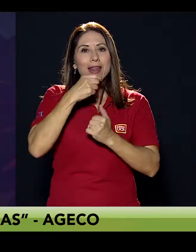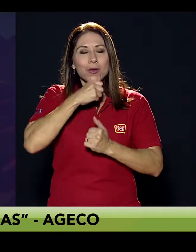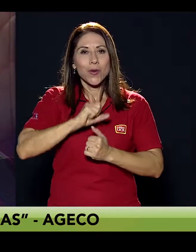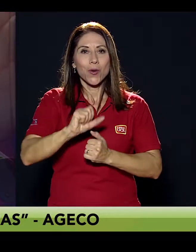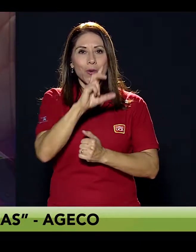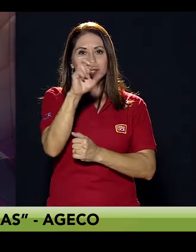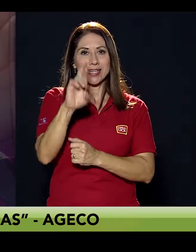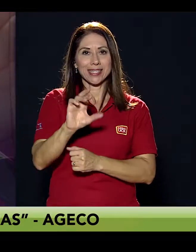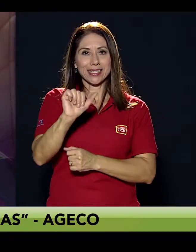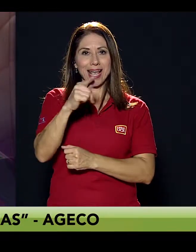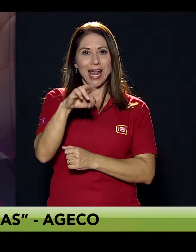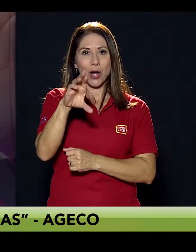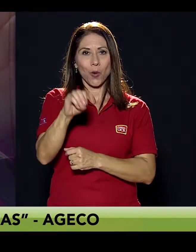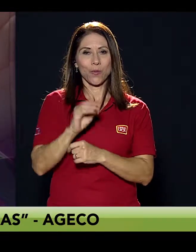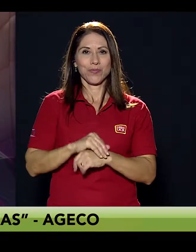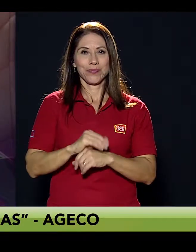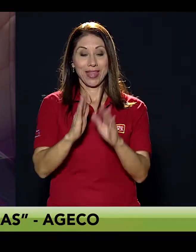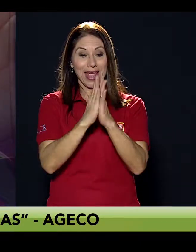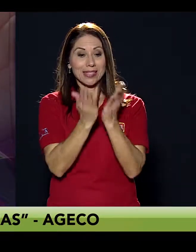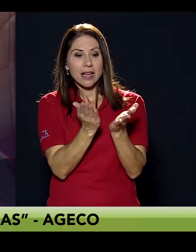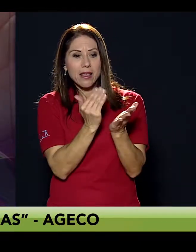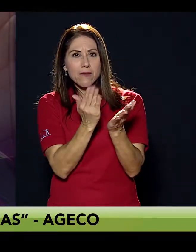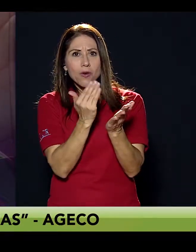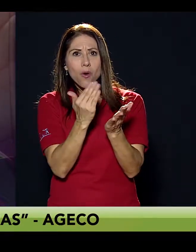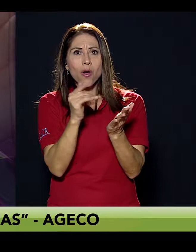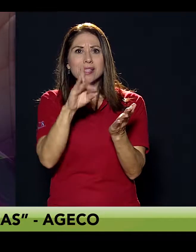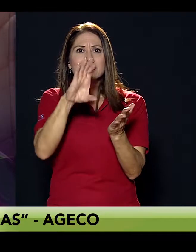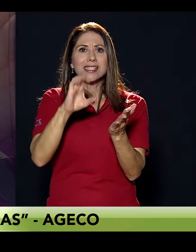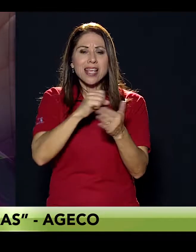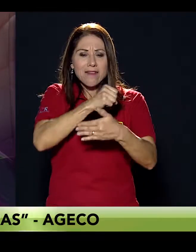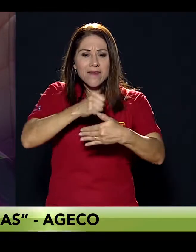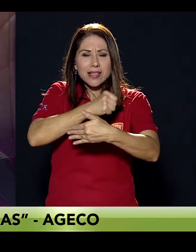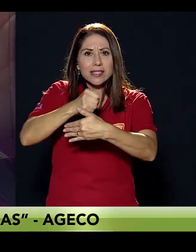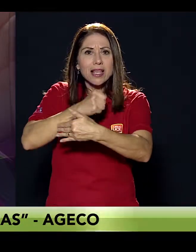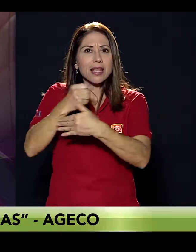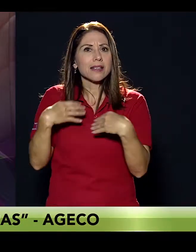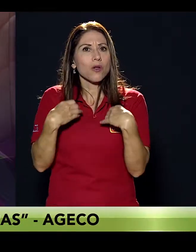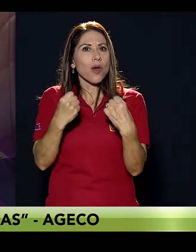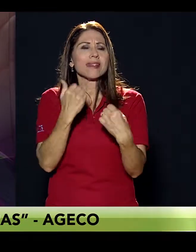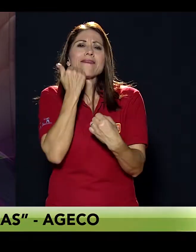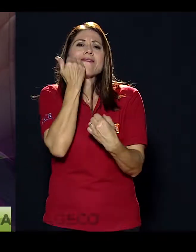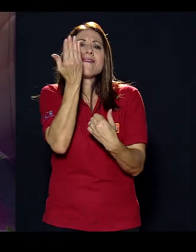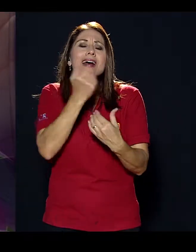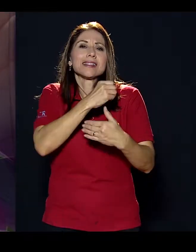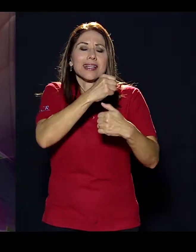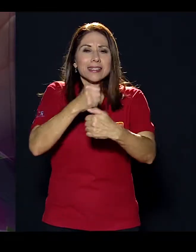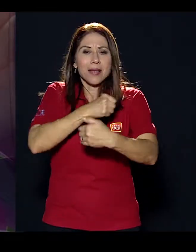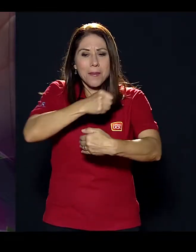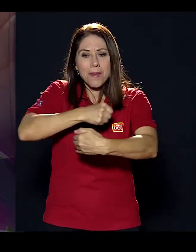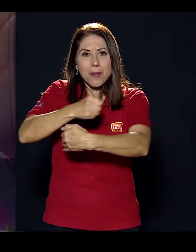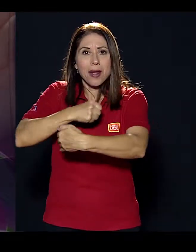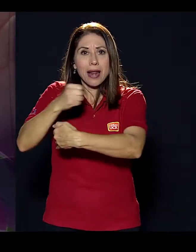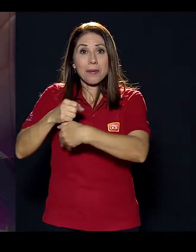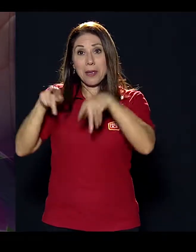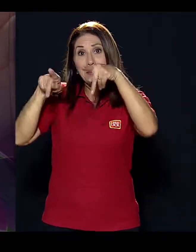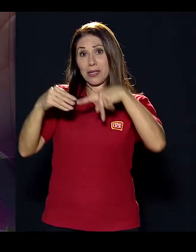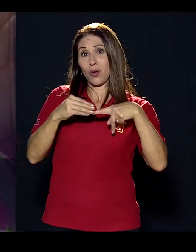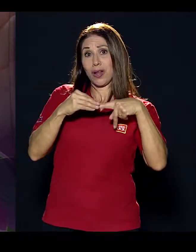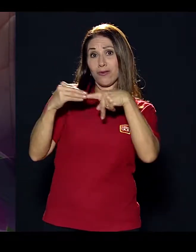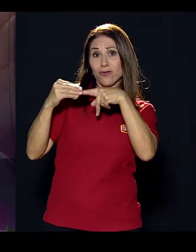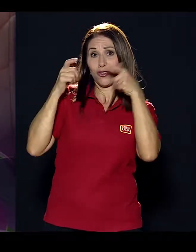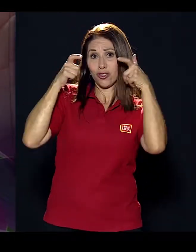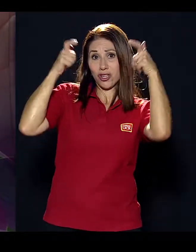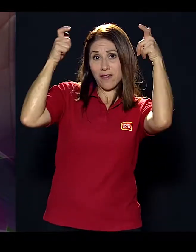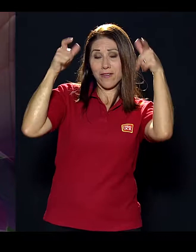AGECO. En este libro usted encontrará 100 recetas saludables, fáciles de preparar e ideadas por una nutricionista